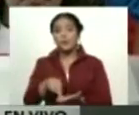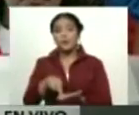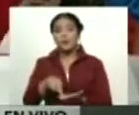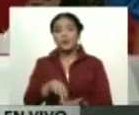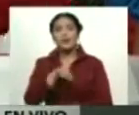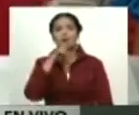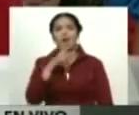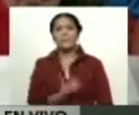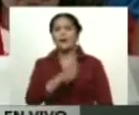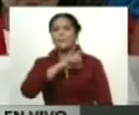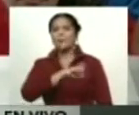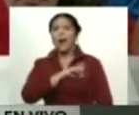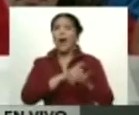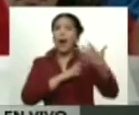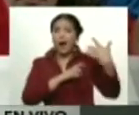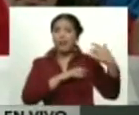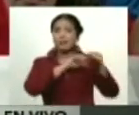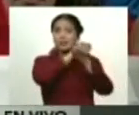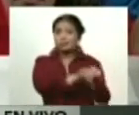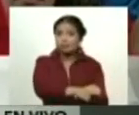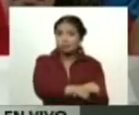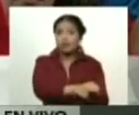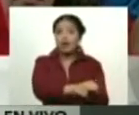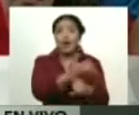hispanoamericanas, antes colonias hispanas.